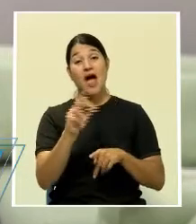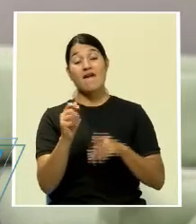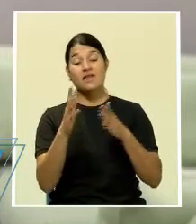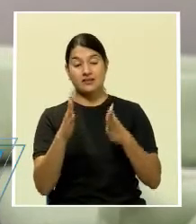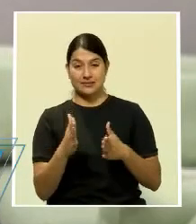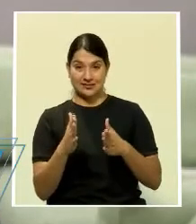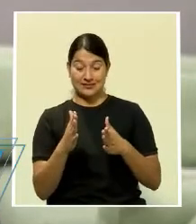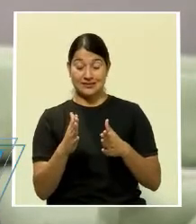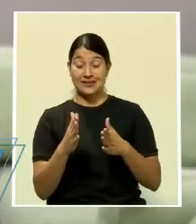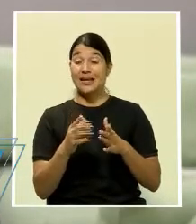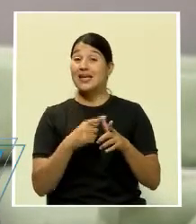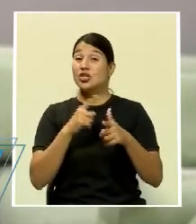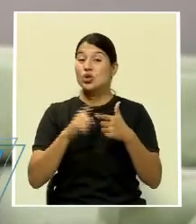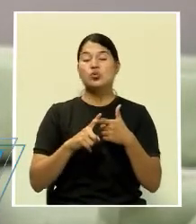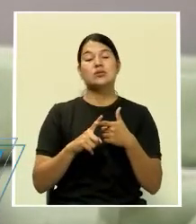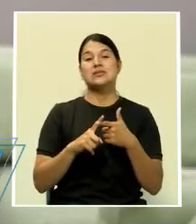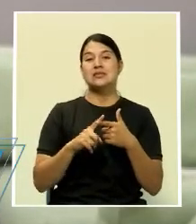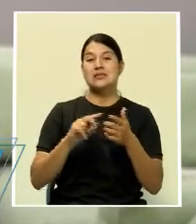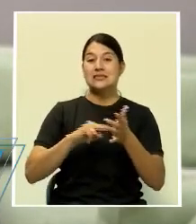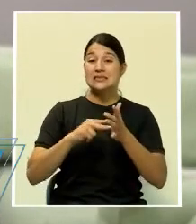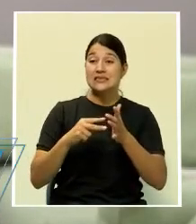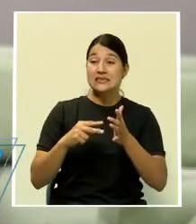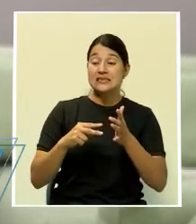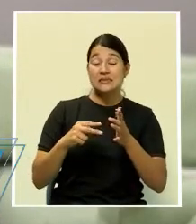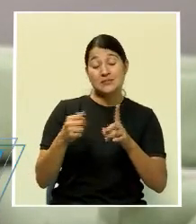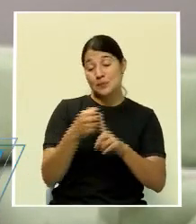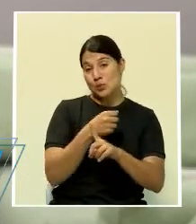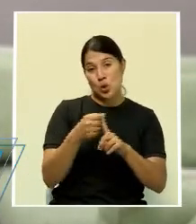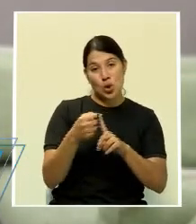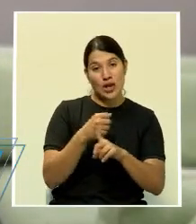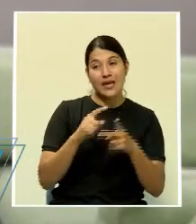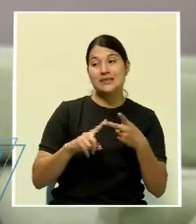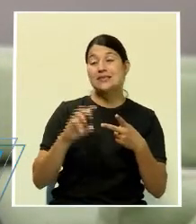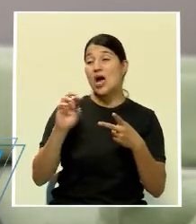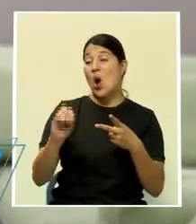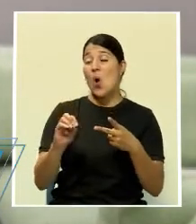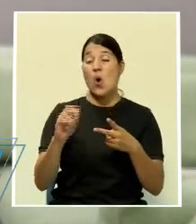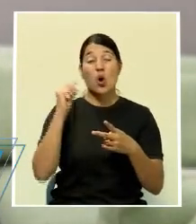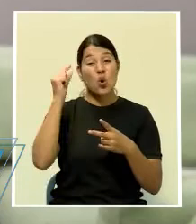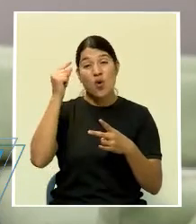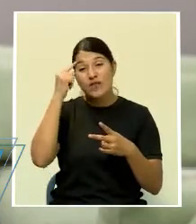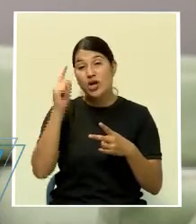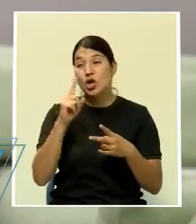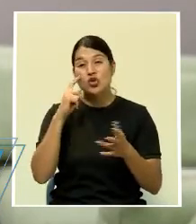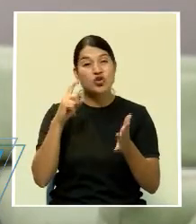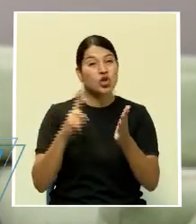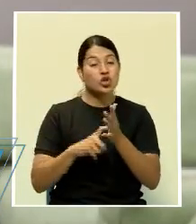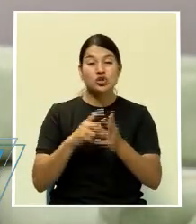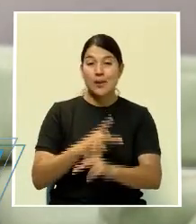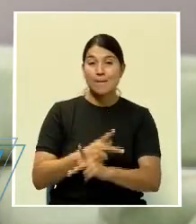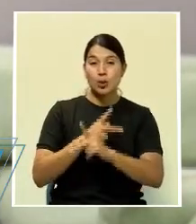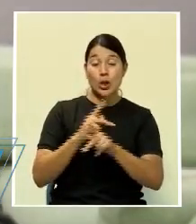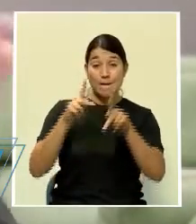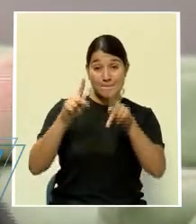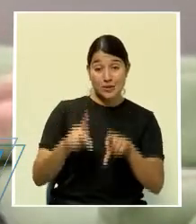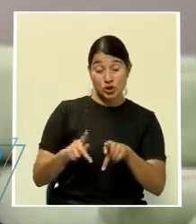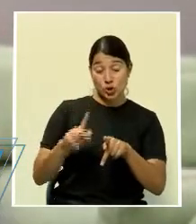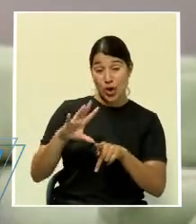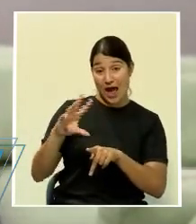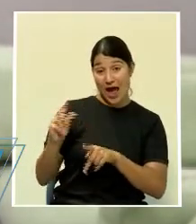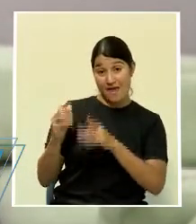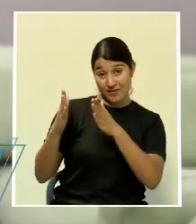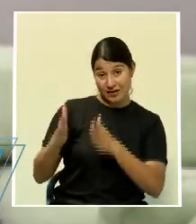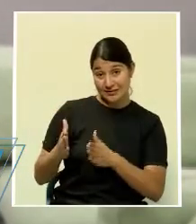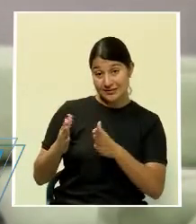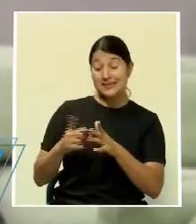muy similares que implican violencia, poco reconocimiento del Estado, poco acompañamiento del Estado, y que nos coloca